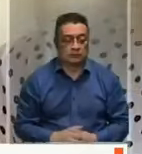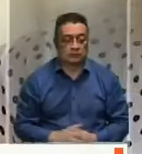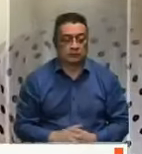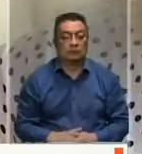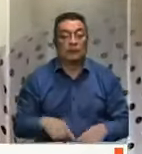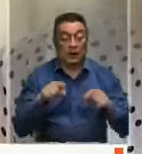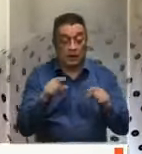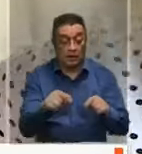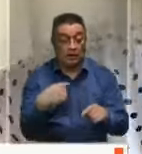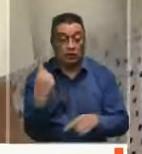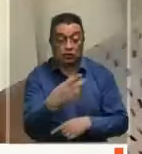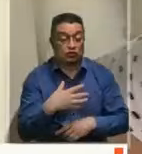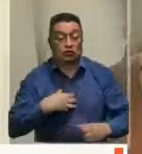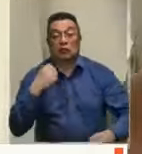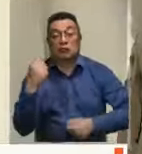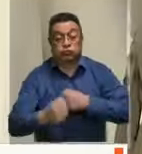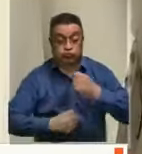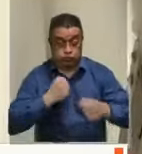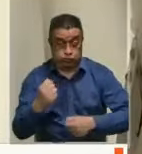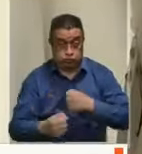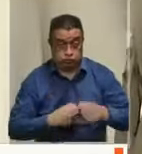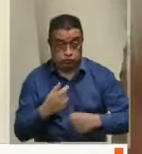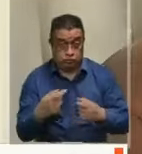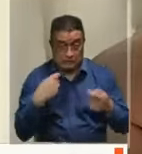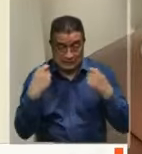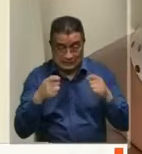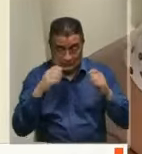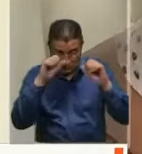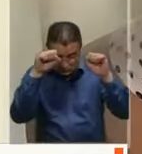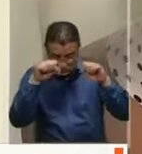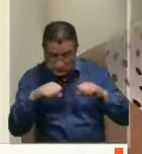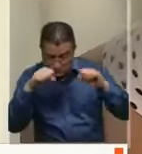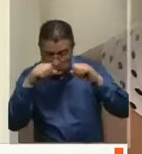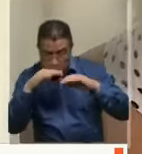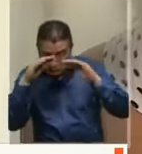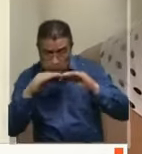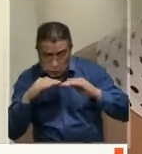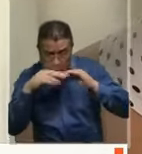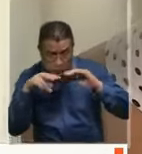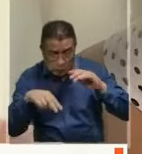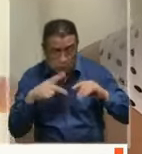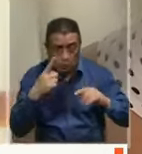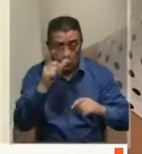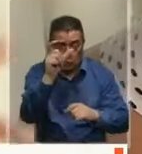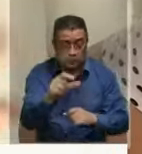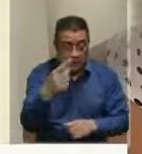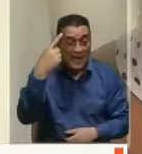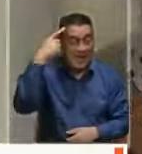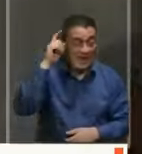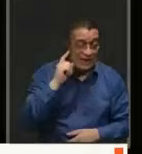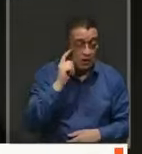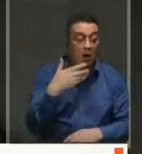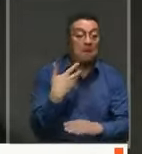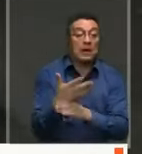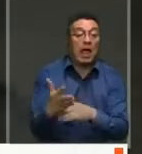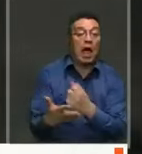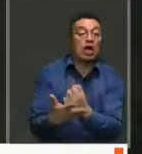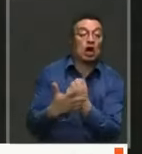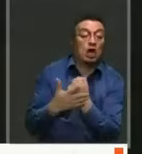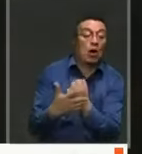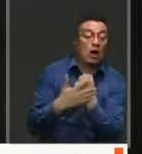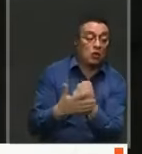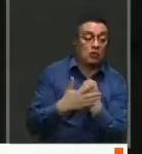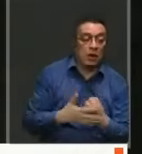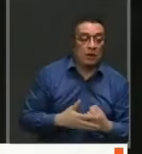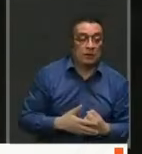y ahí nosotros nos fuimos corriendo aquí tratando todo agachado y ahí estaba había un cabro herido, creo, y estaba pidiendo ayuda. Así